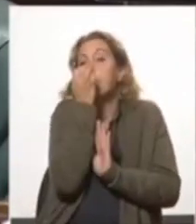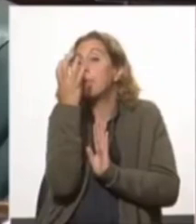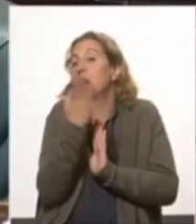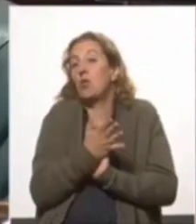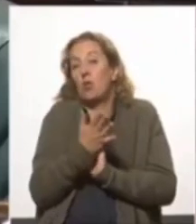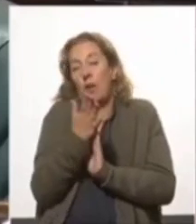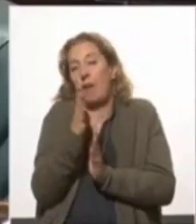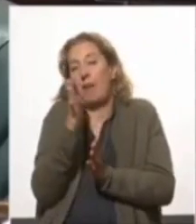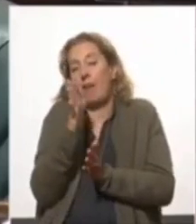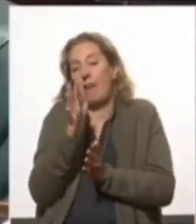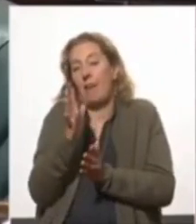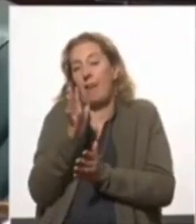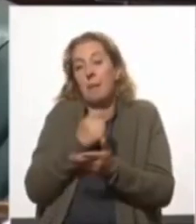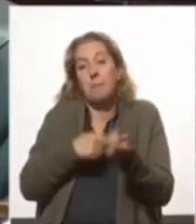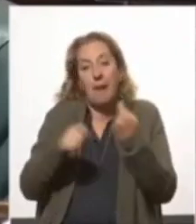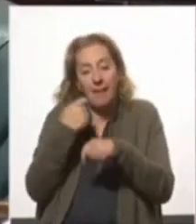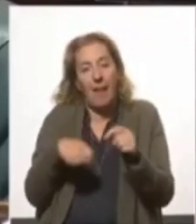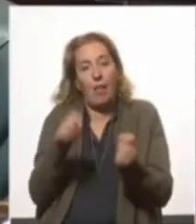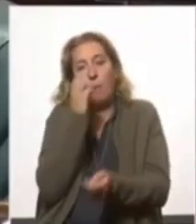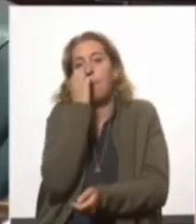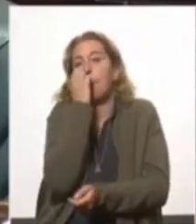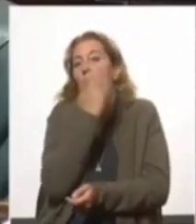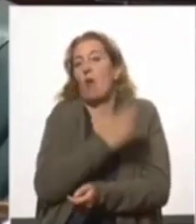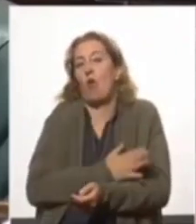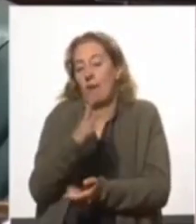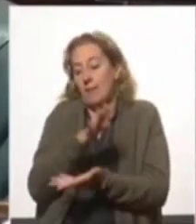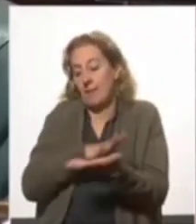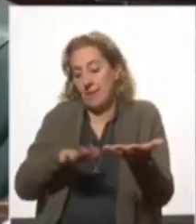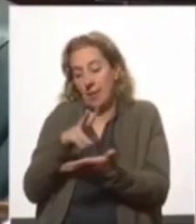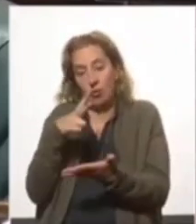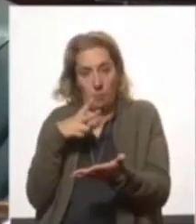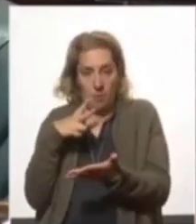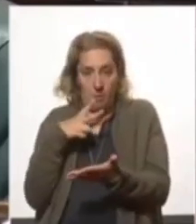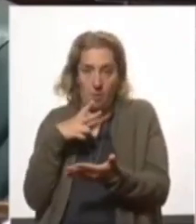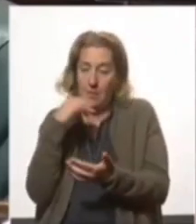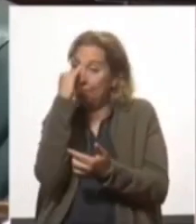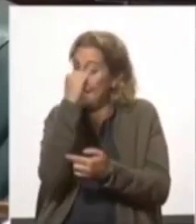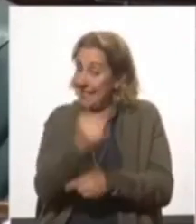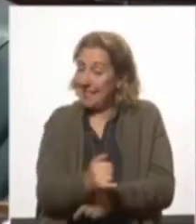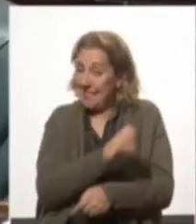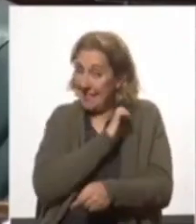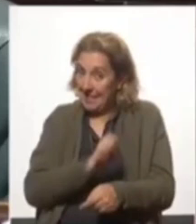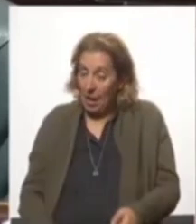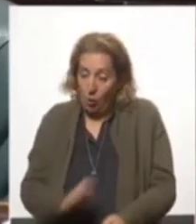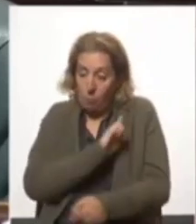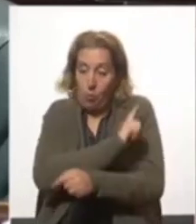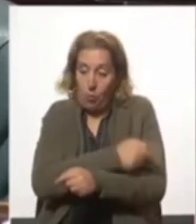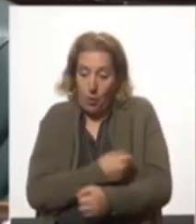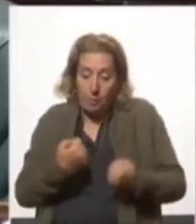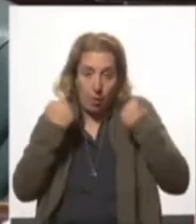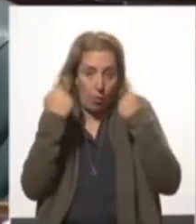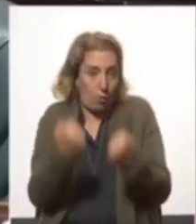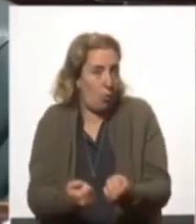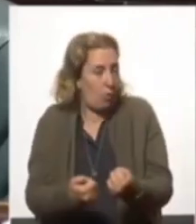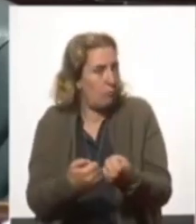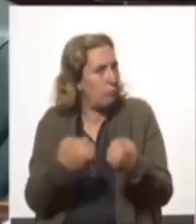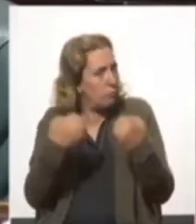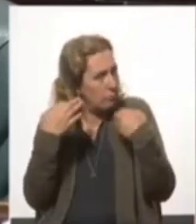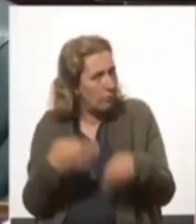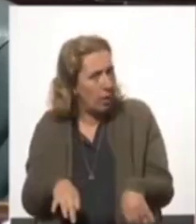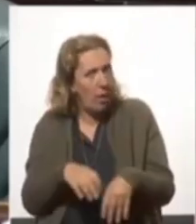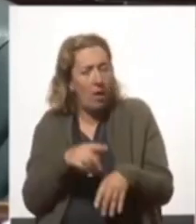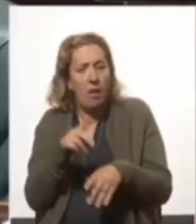privado, ni se verifica la idea de que si el Estado es más potente, los mercados funcionan peor. Más bien todo lo